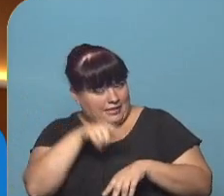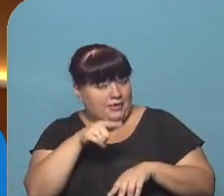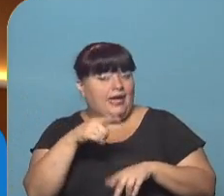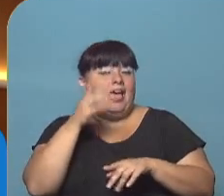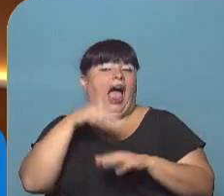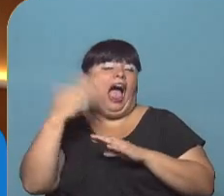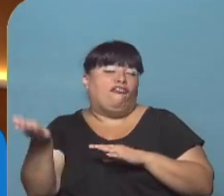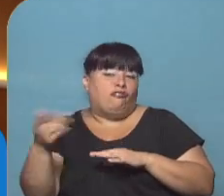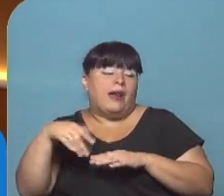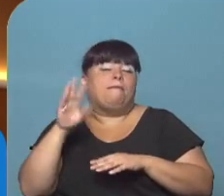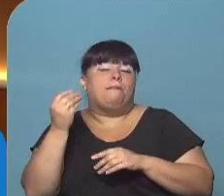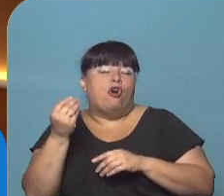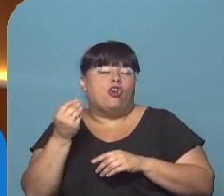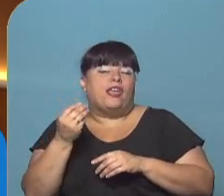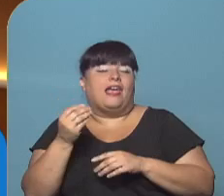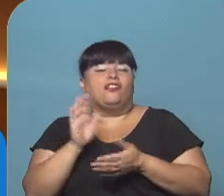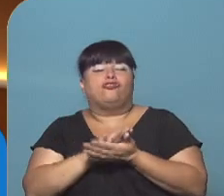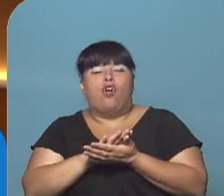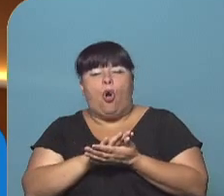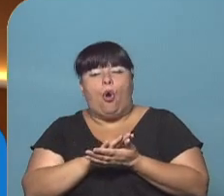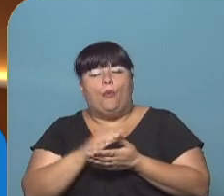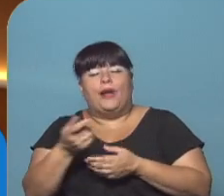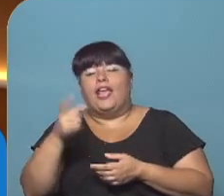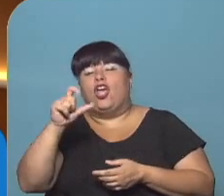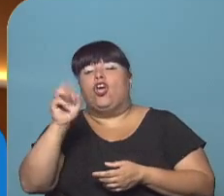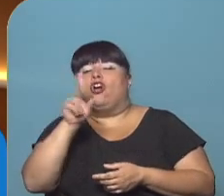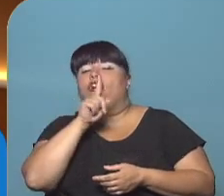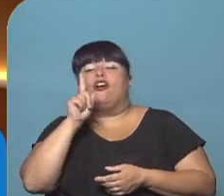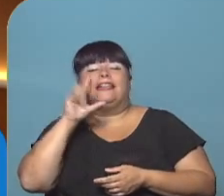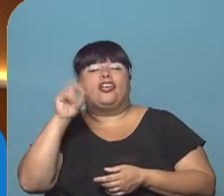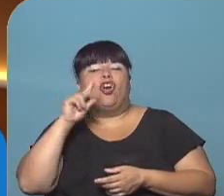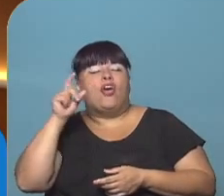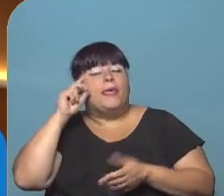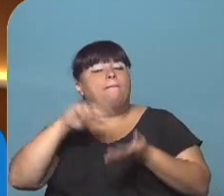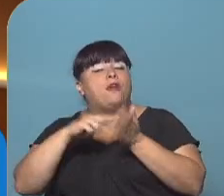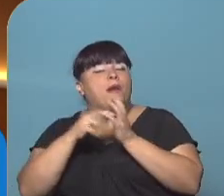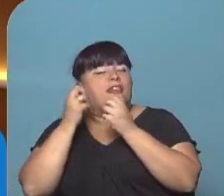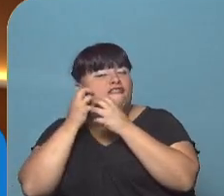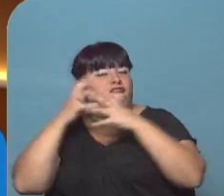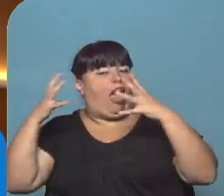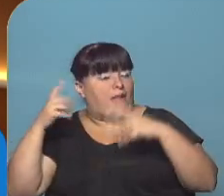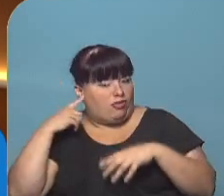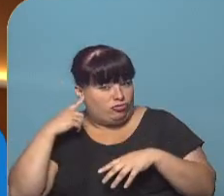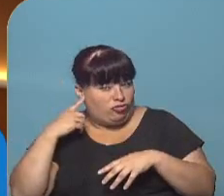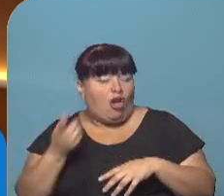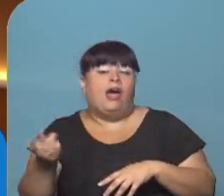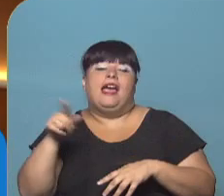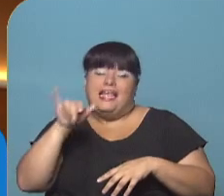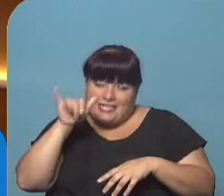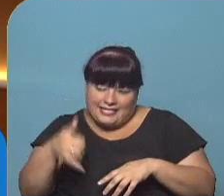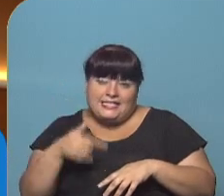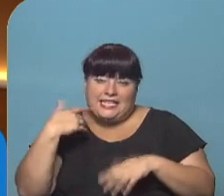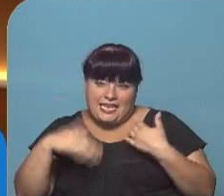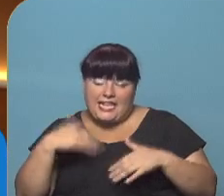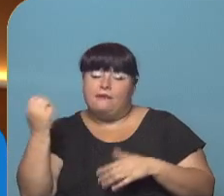otitis externa, más que nada, es en base a corticoides, porque el problema es inflamatorio, y aquí sí tiene una